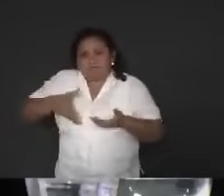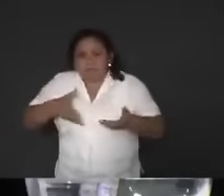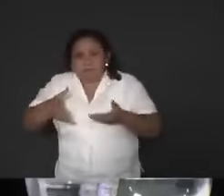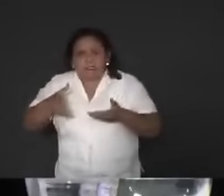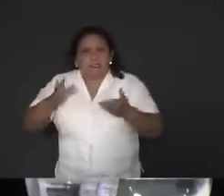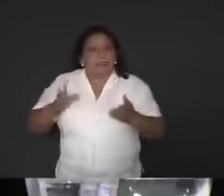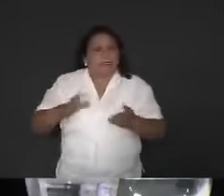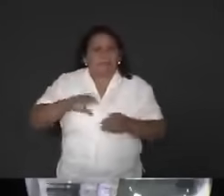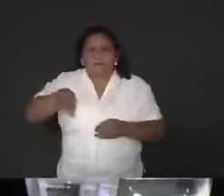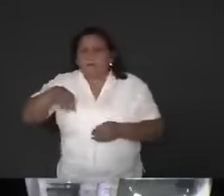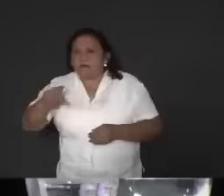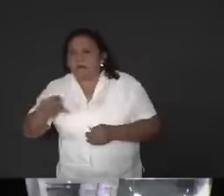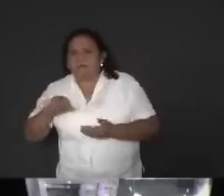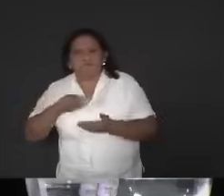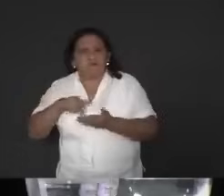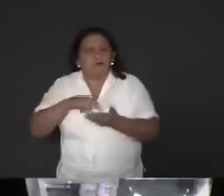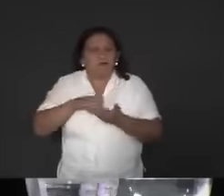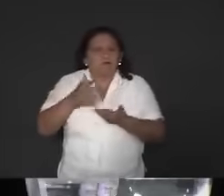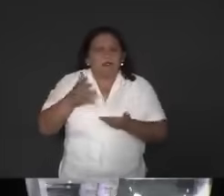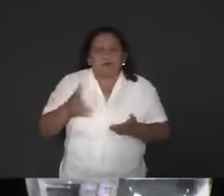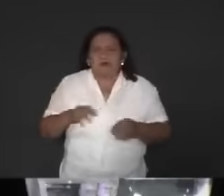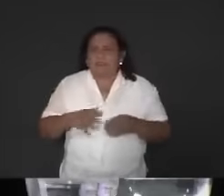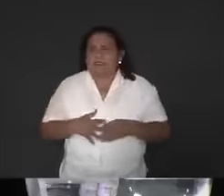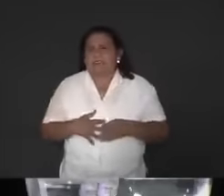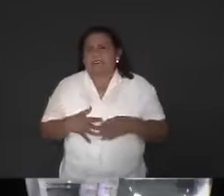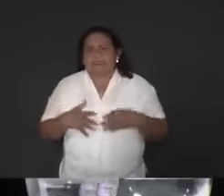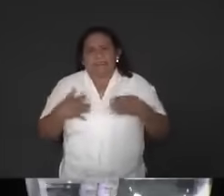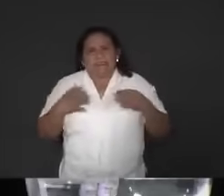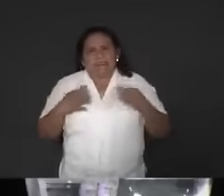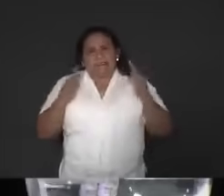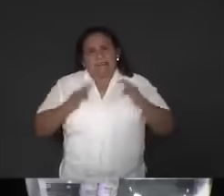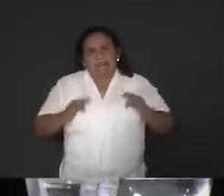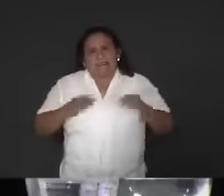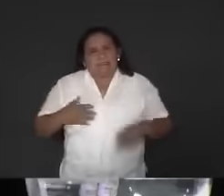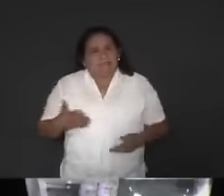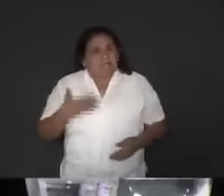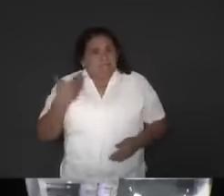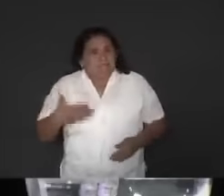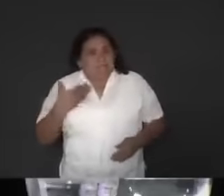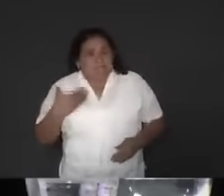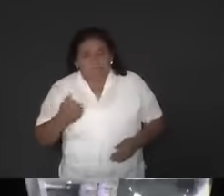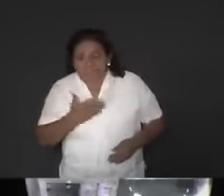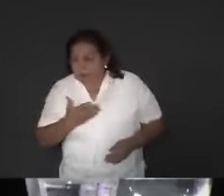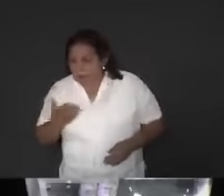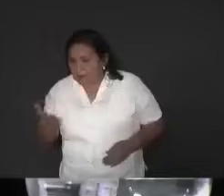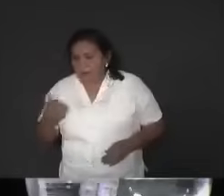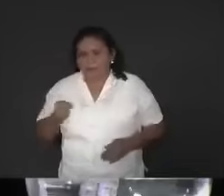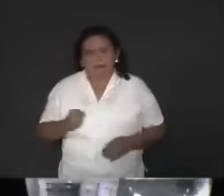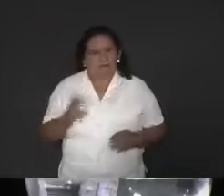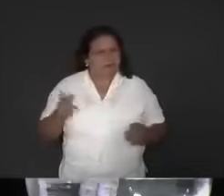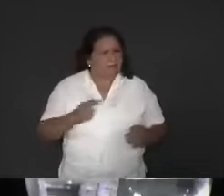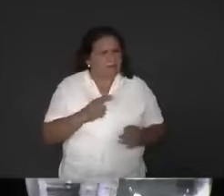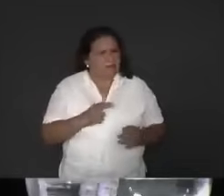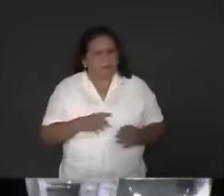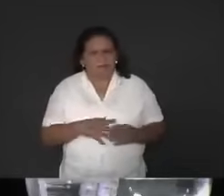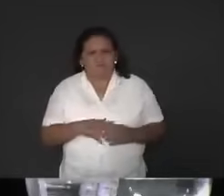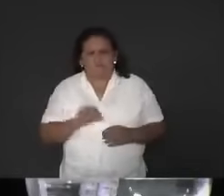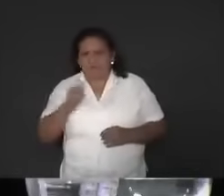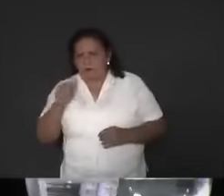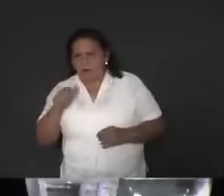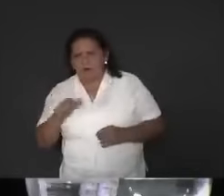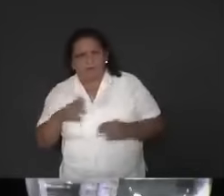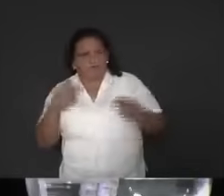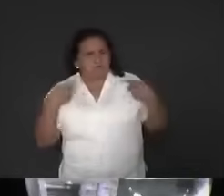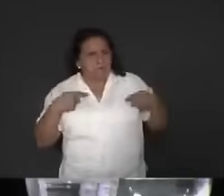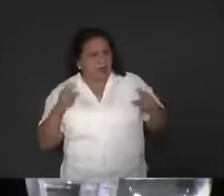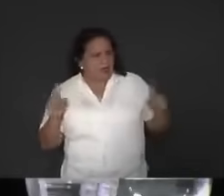de buscar un lugar fresco. Y ahí empieza entonces la contaminación de unos con